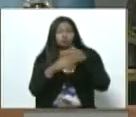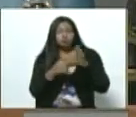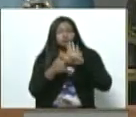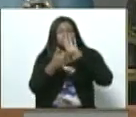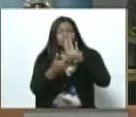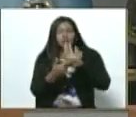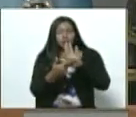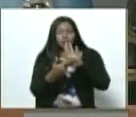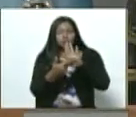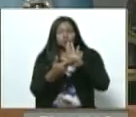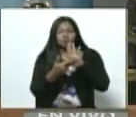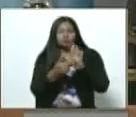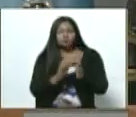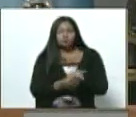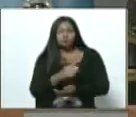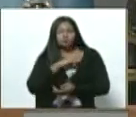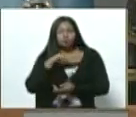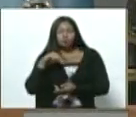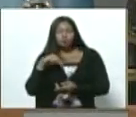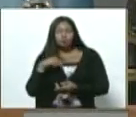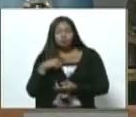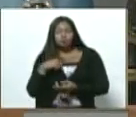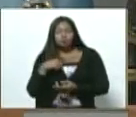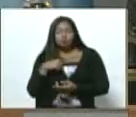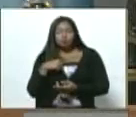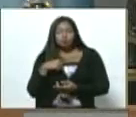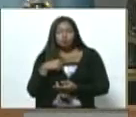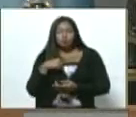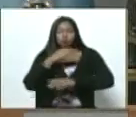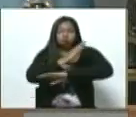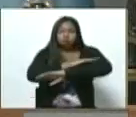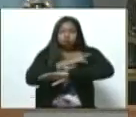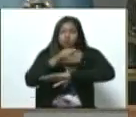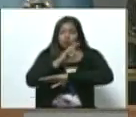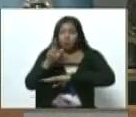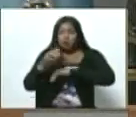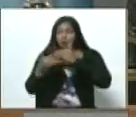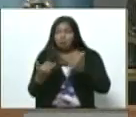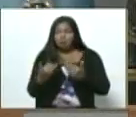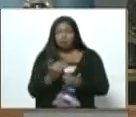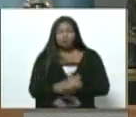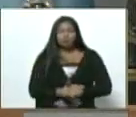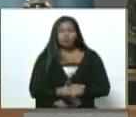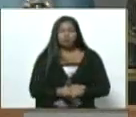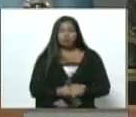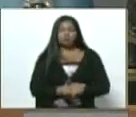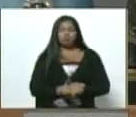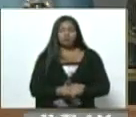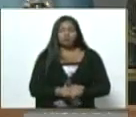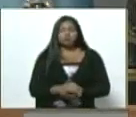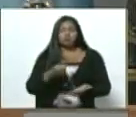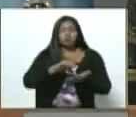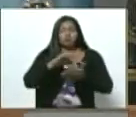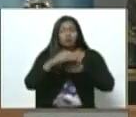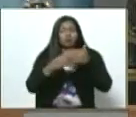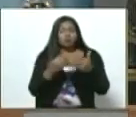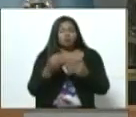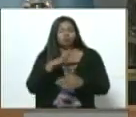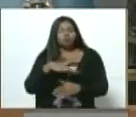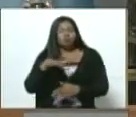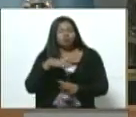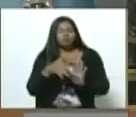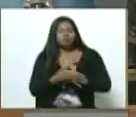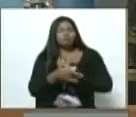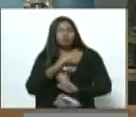presentamos ante el Poder Moral Republicano, hasta ante el Poder Ciudadano, donde